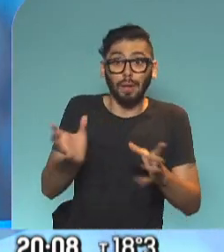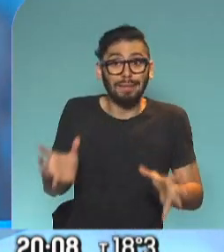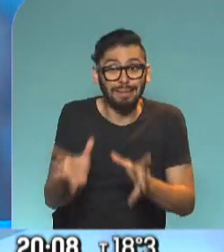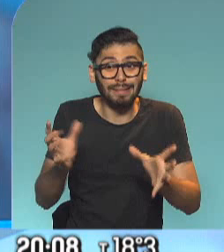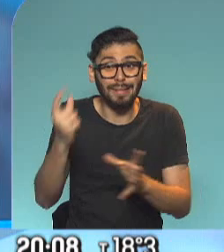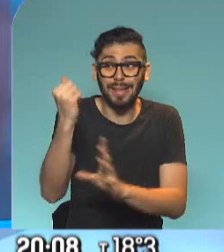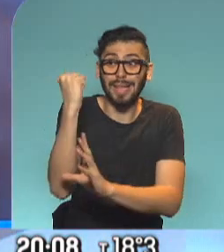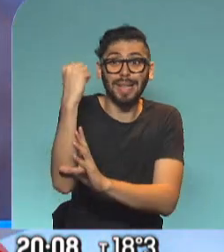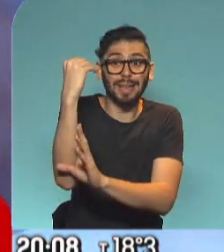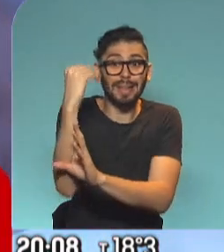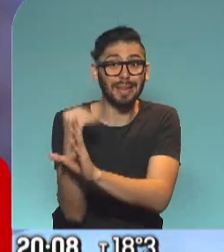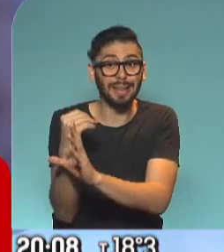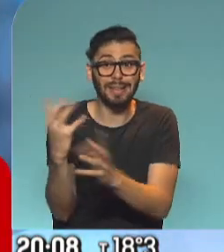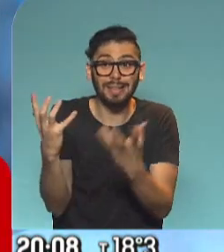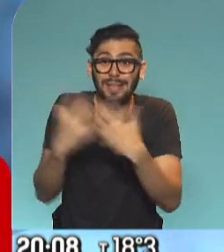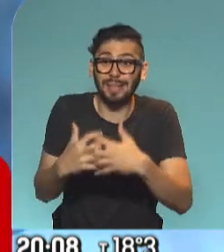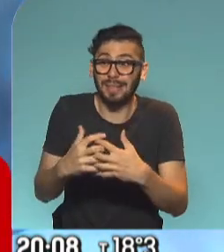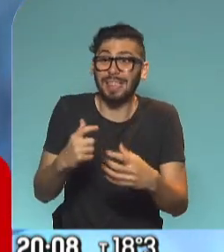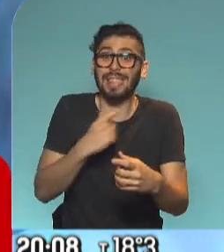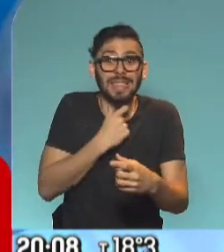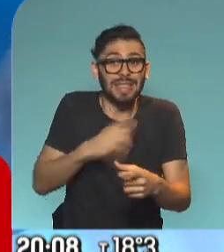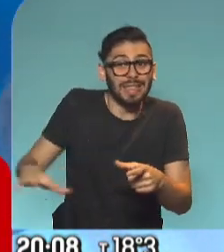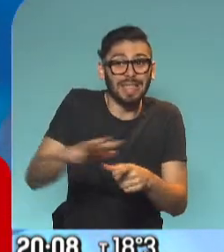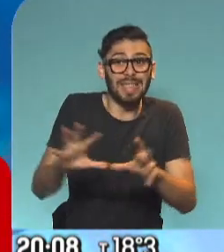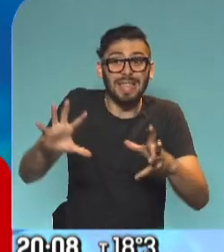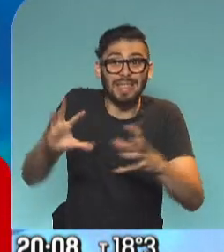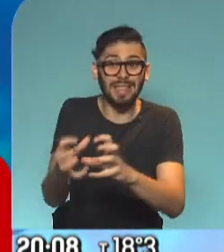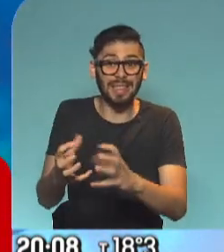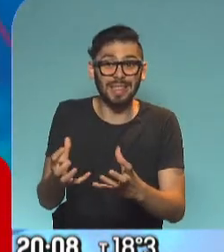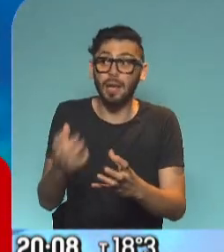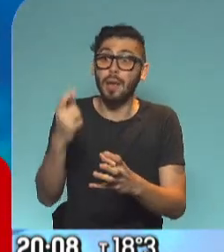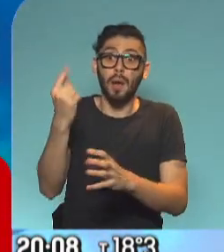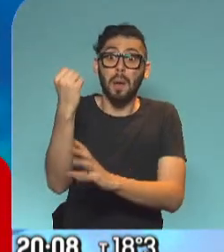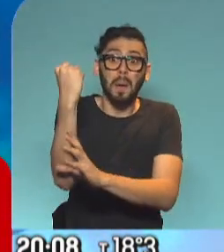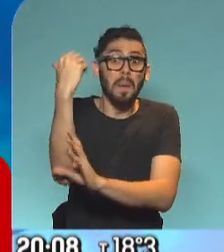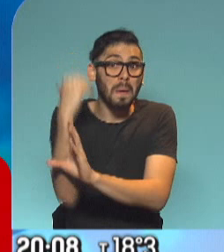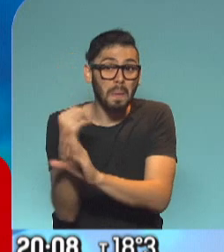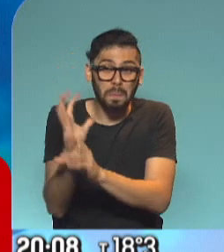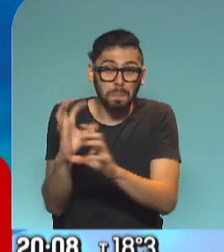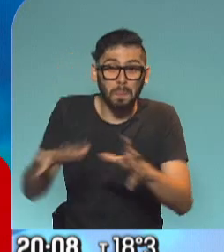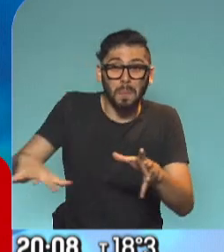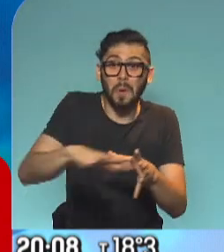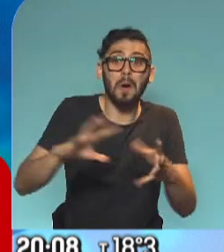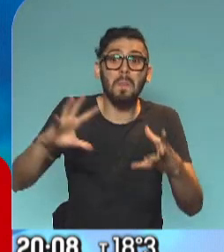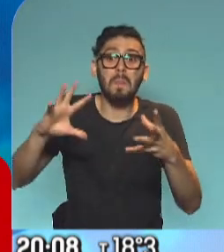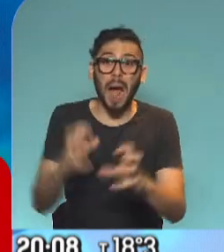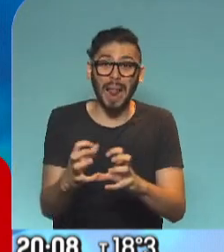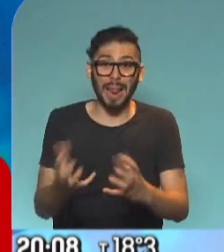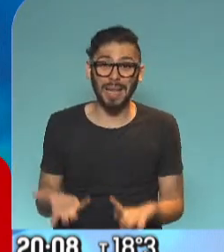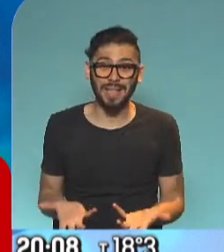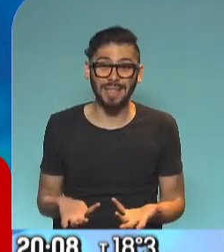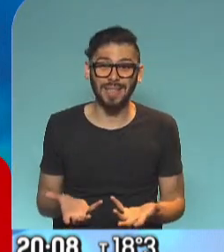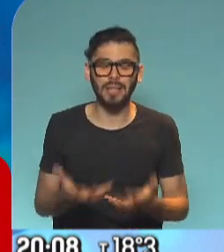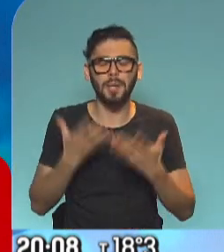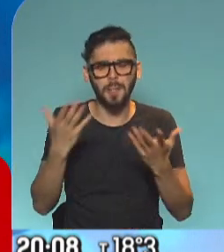quieren indirectamente es el mal de tantos argentinos. La devaluación sería el mal para la sociedad. Aquí estamos ya con